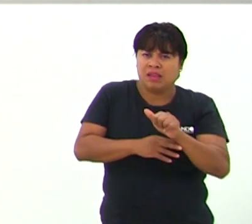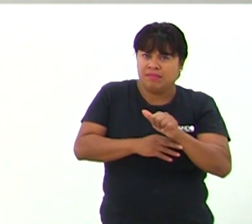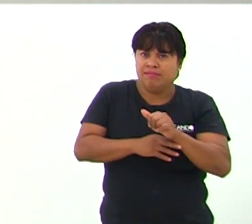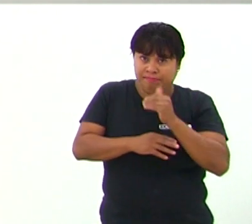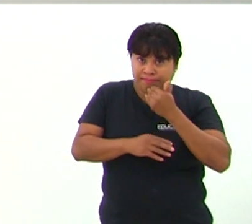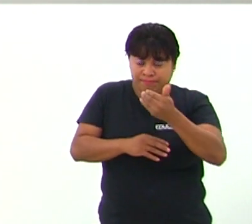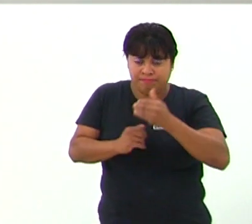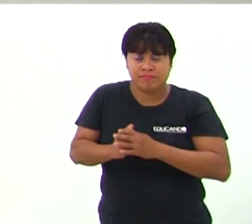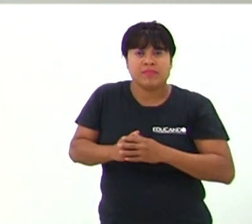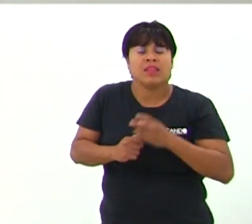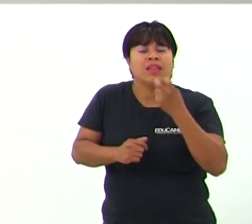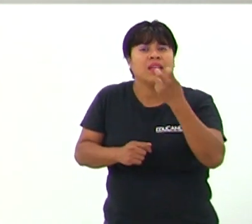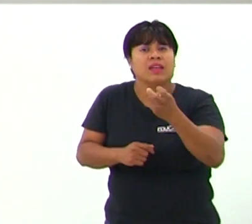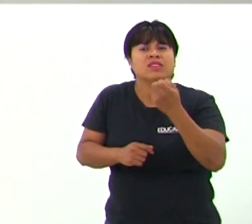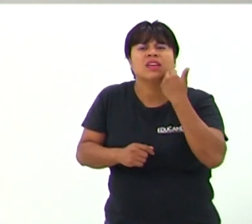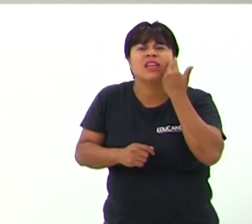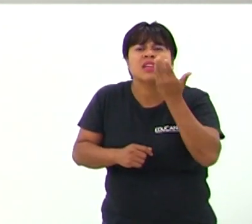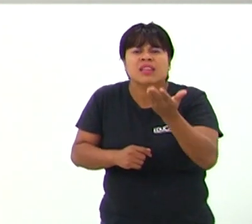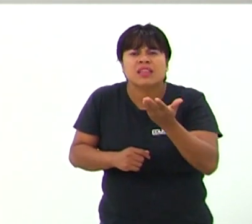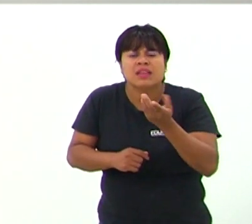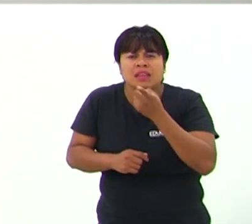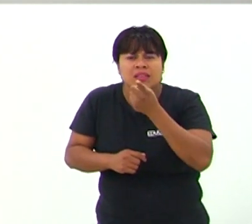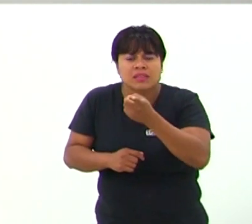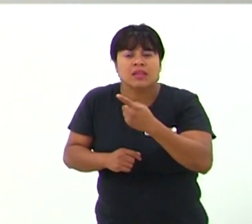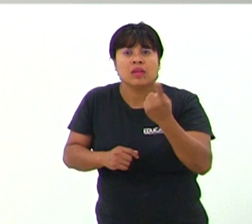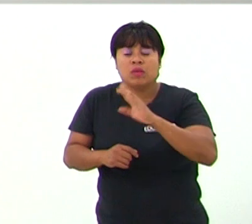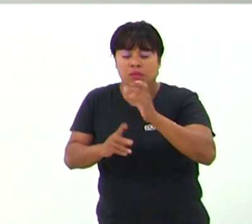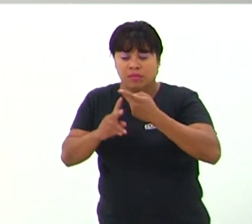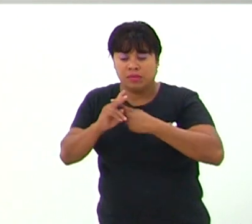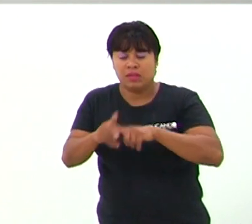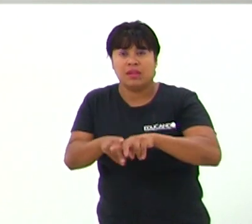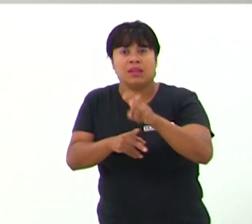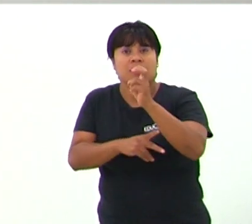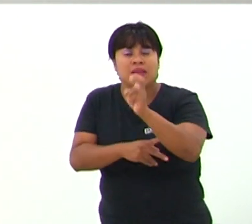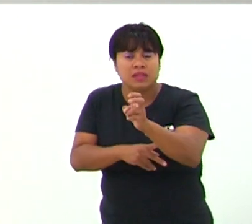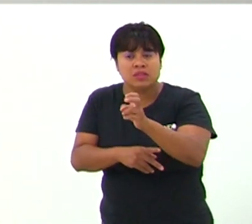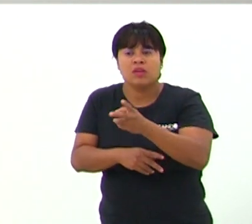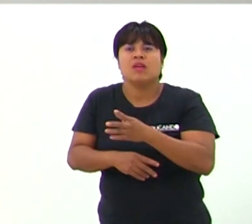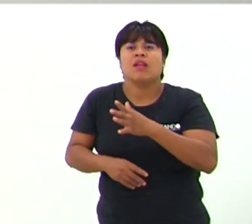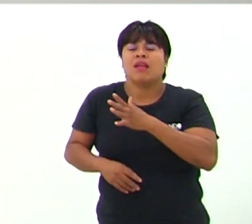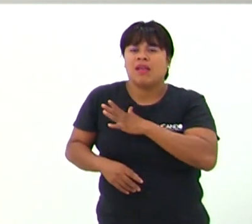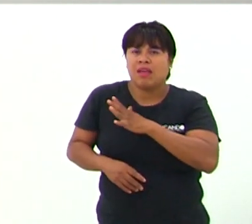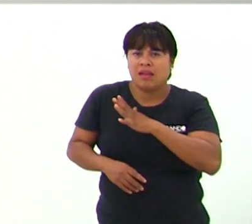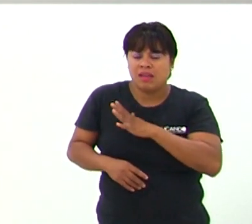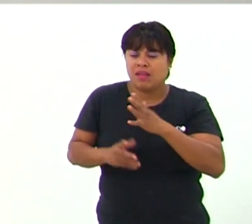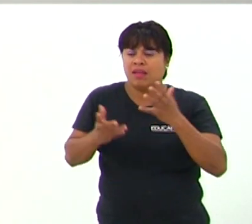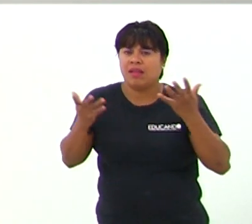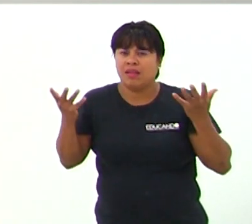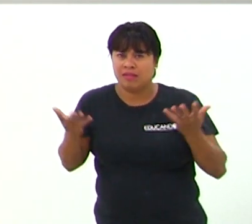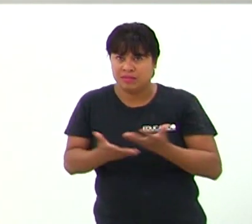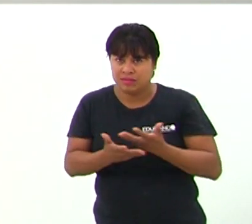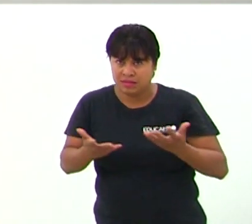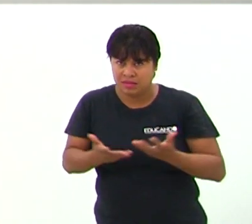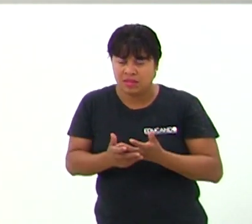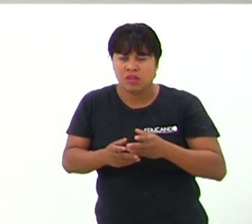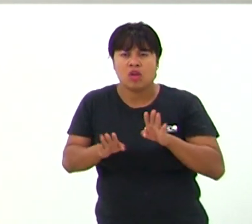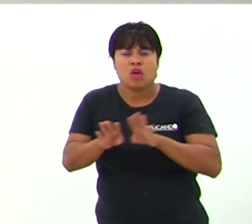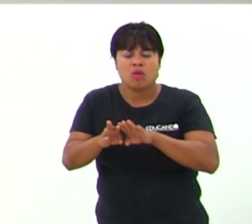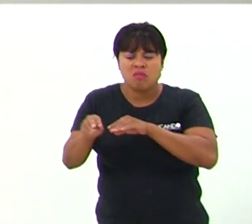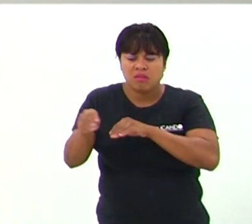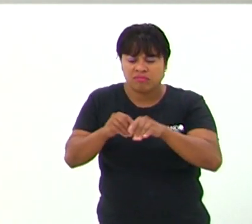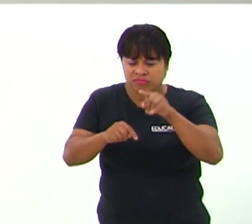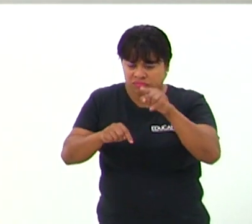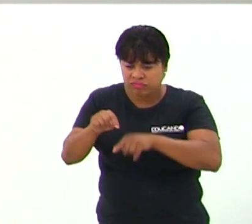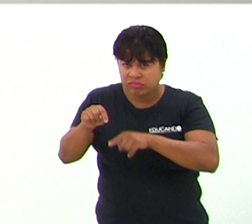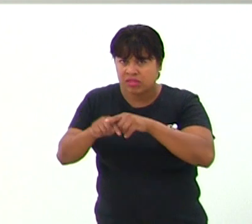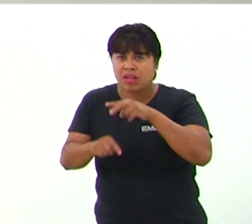¿Bien? Eso quiere decir que a partir de esto viene a realizar una